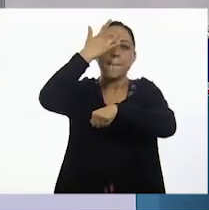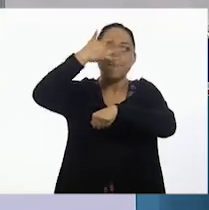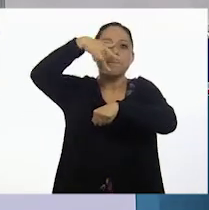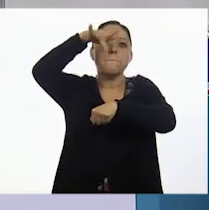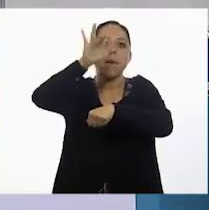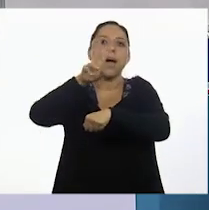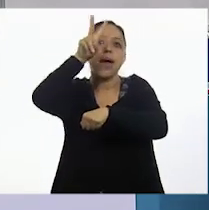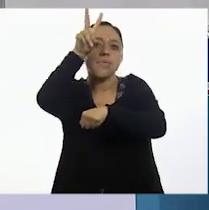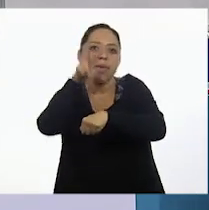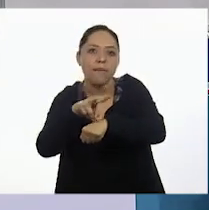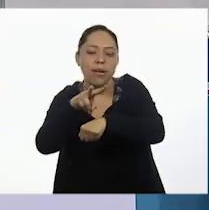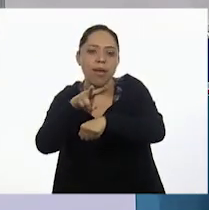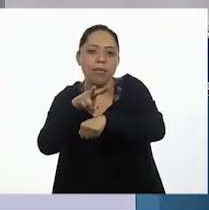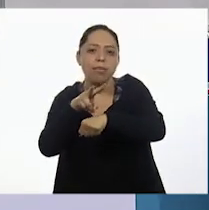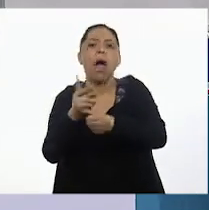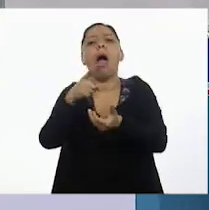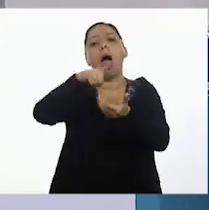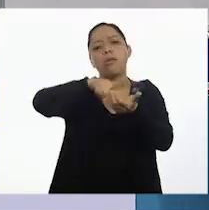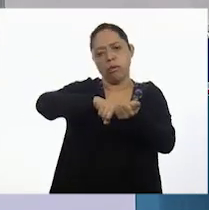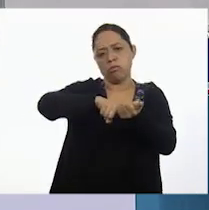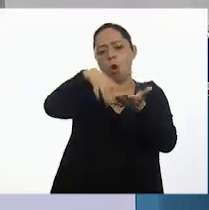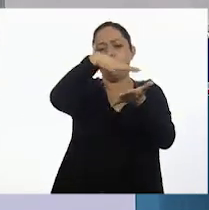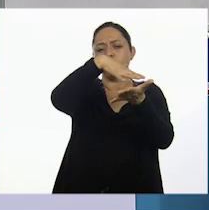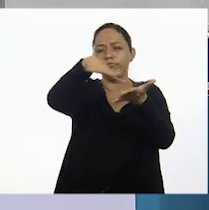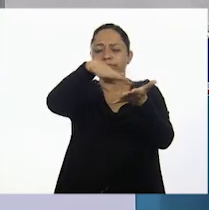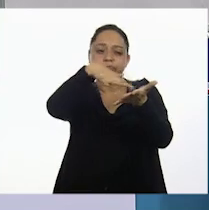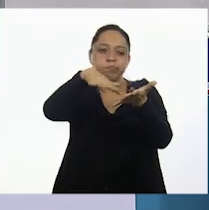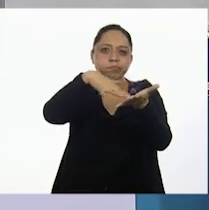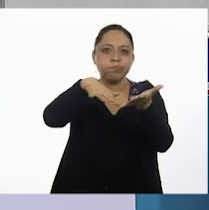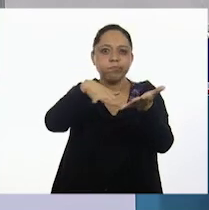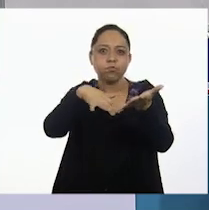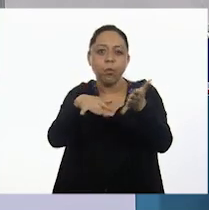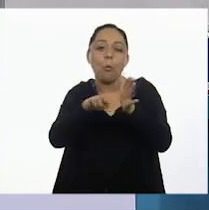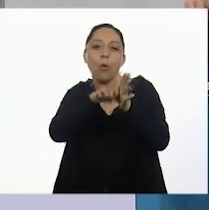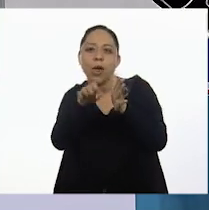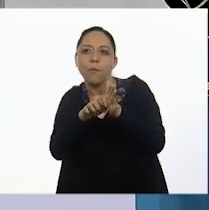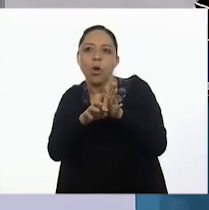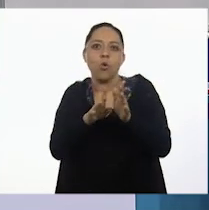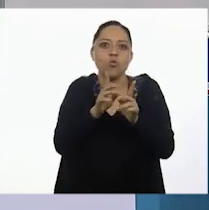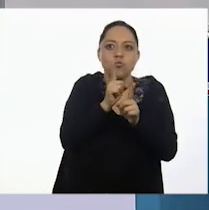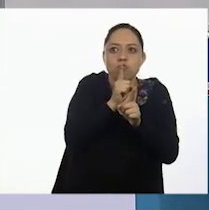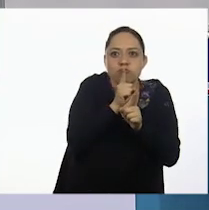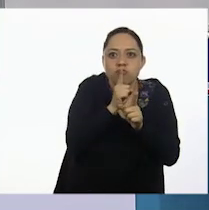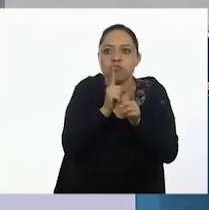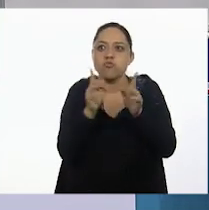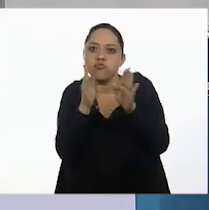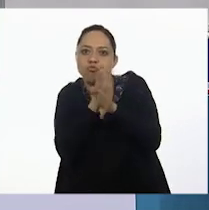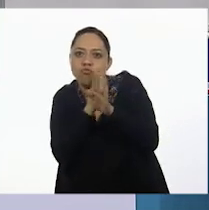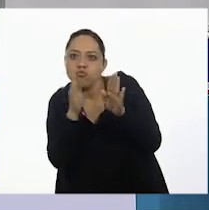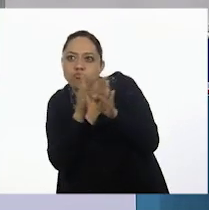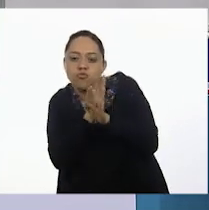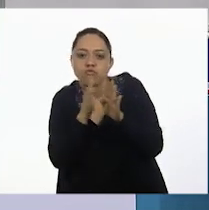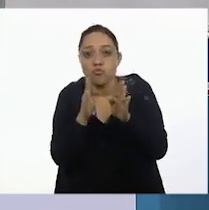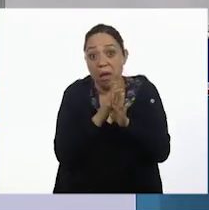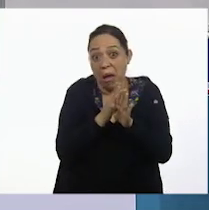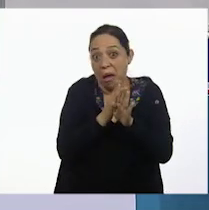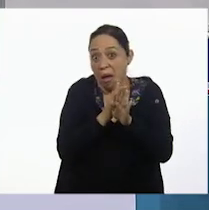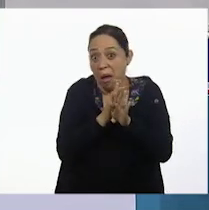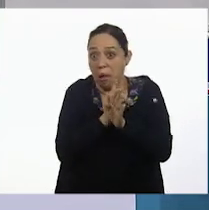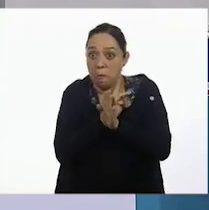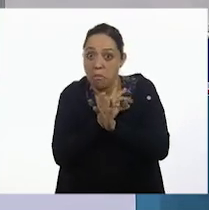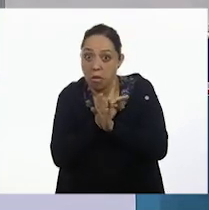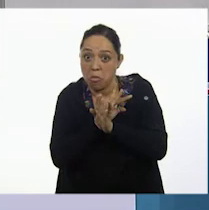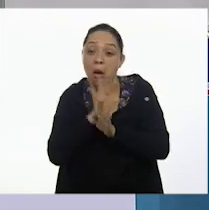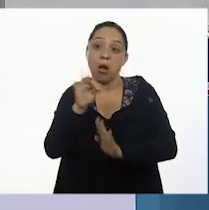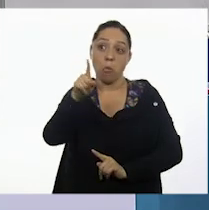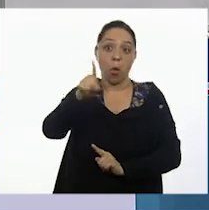con elementos literarios como el suspenso. Quizá esta mujer sí existió y vivió en esta hacienda, pero lo demás que se cuenta